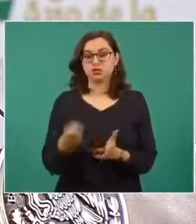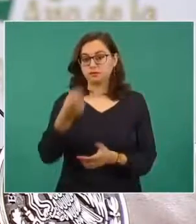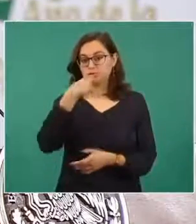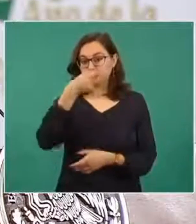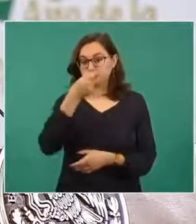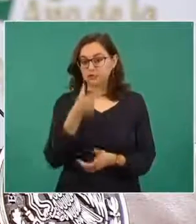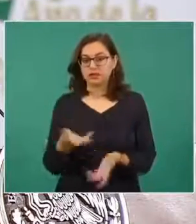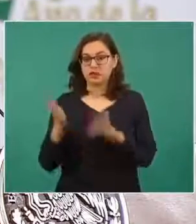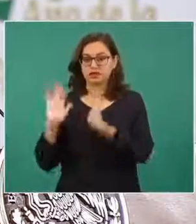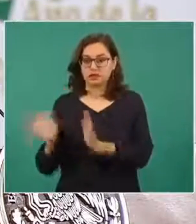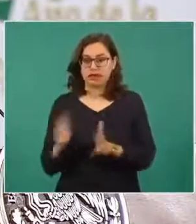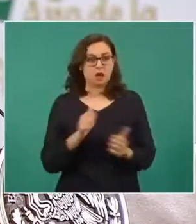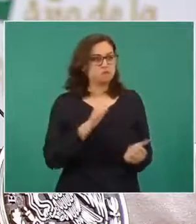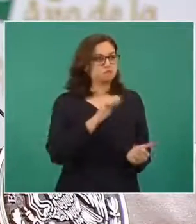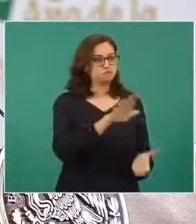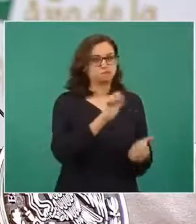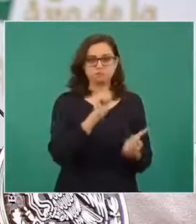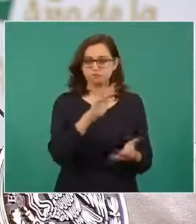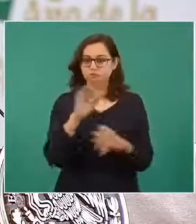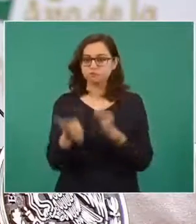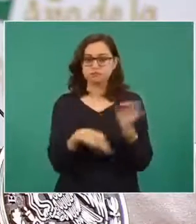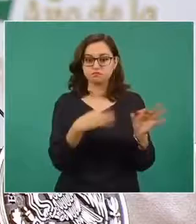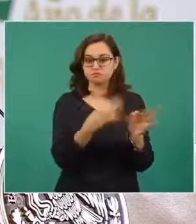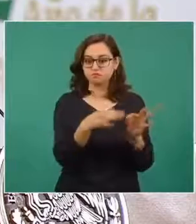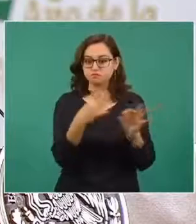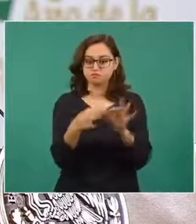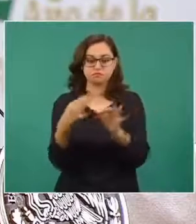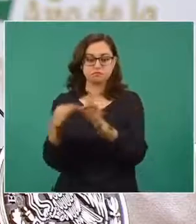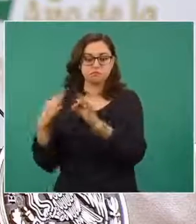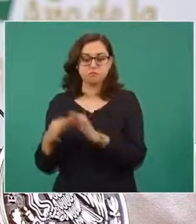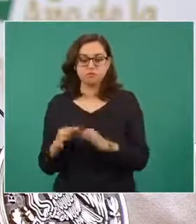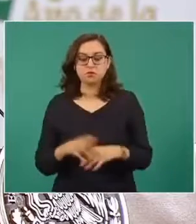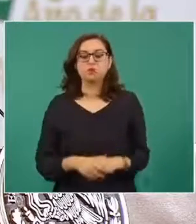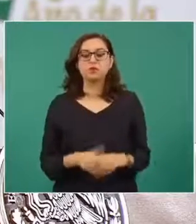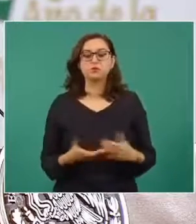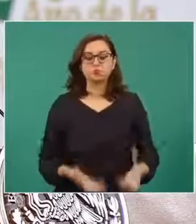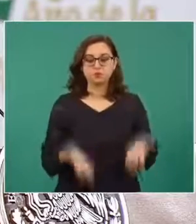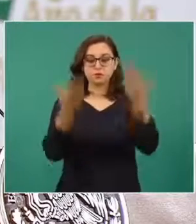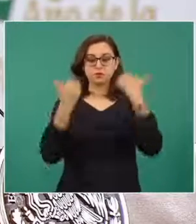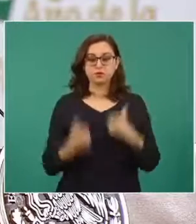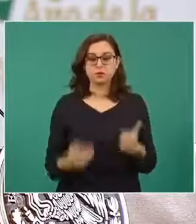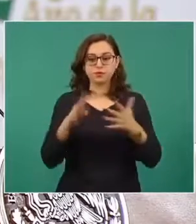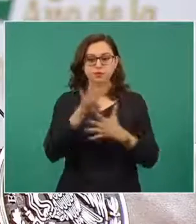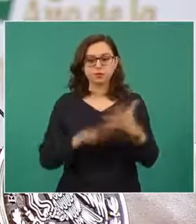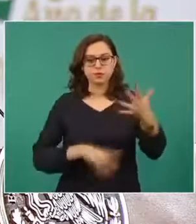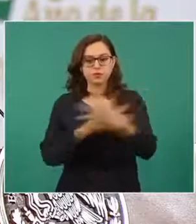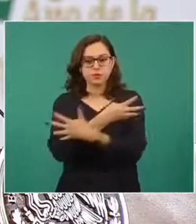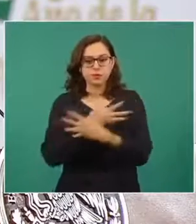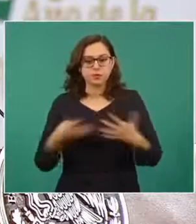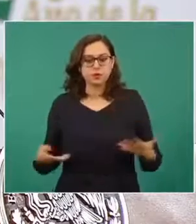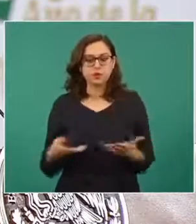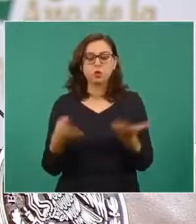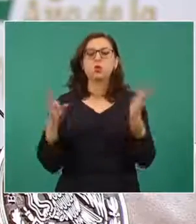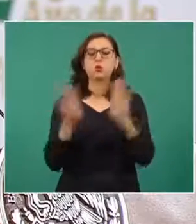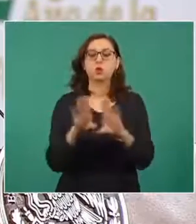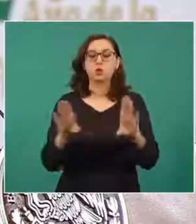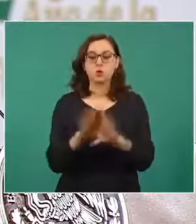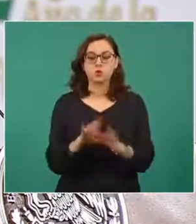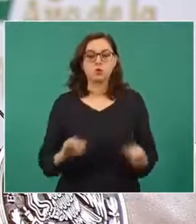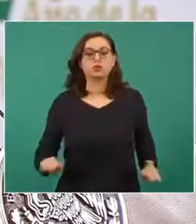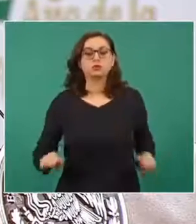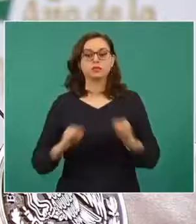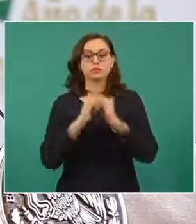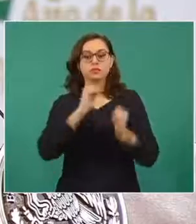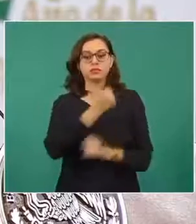Y en la siguiente tabla les presento las piezas de insumos médicos para cada una de las instituciones.